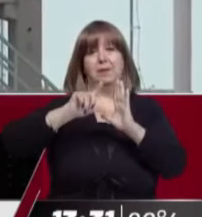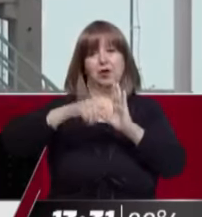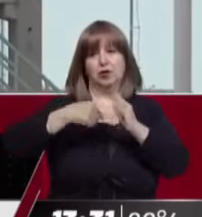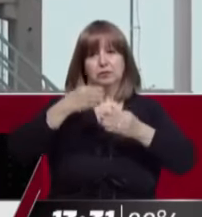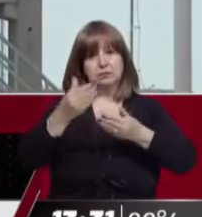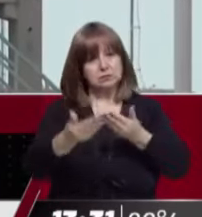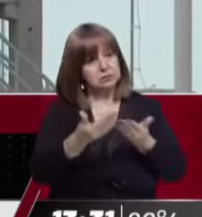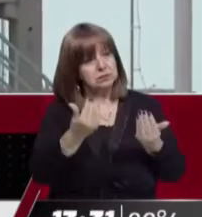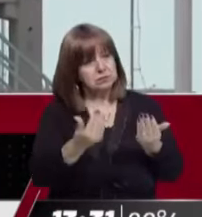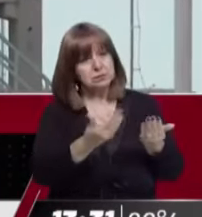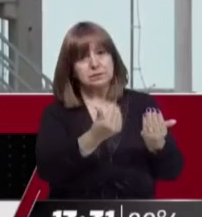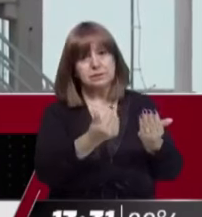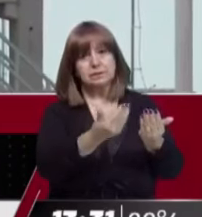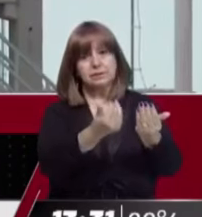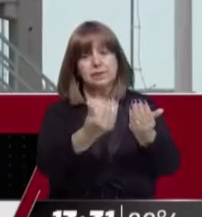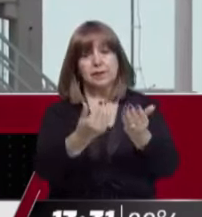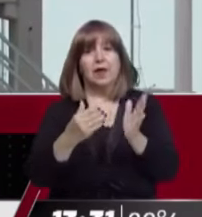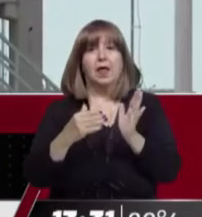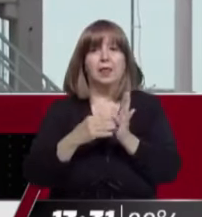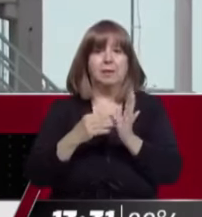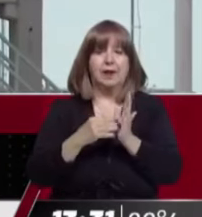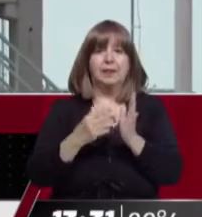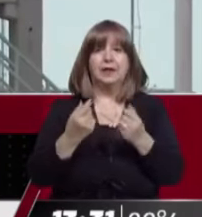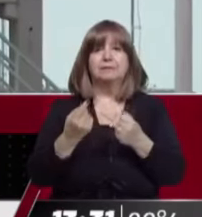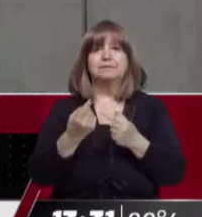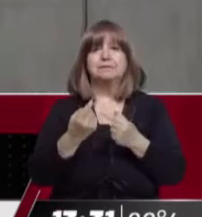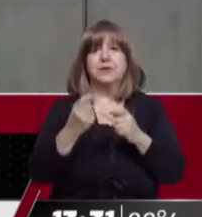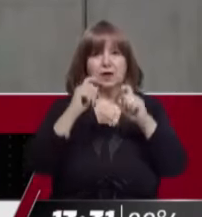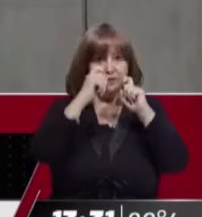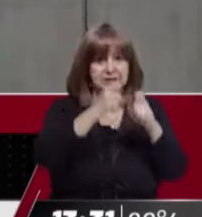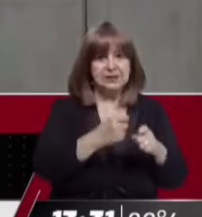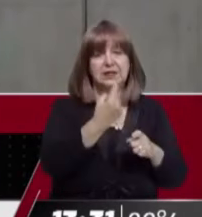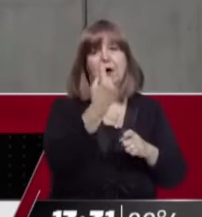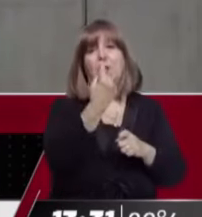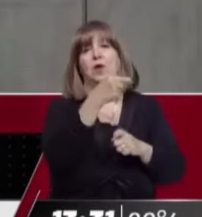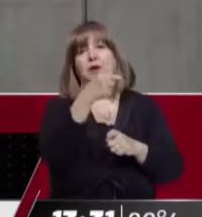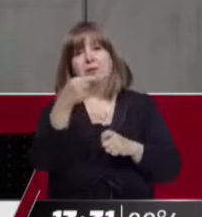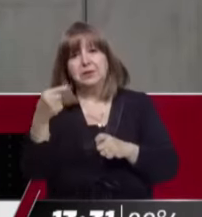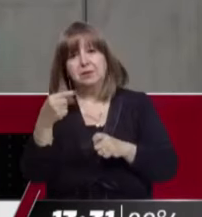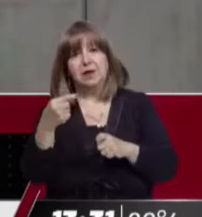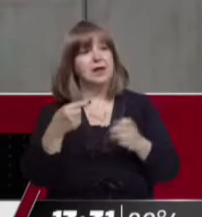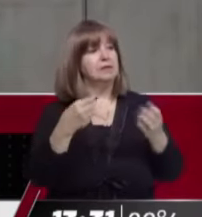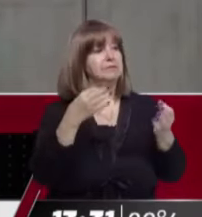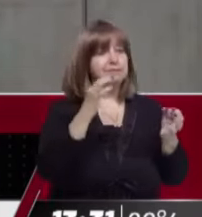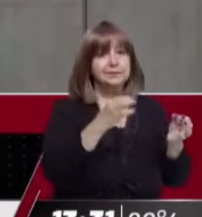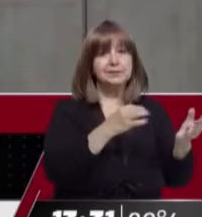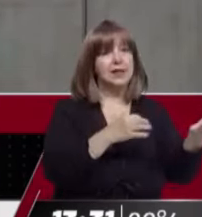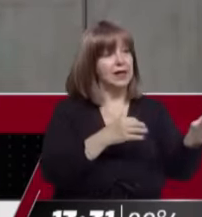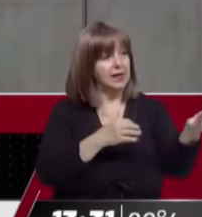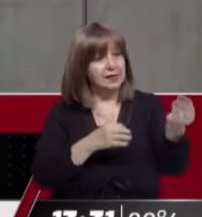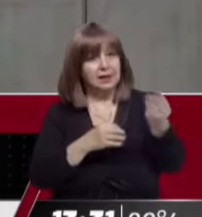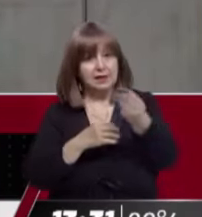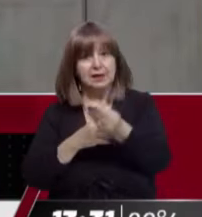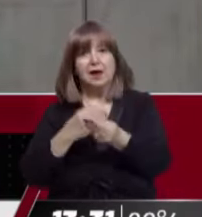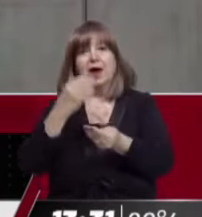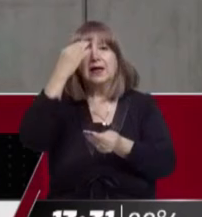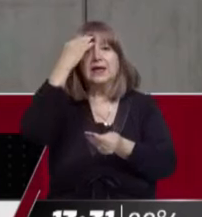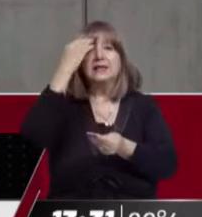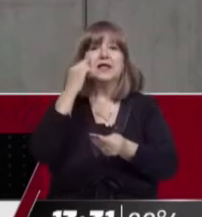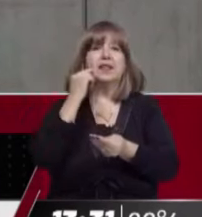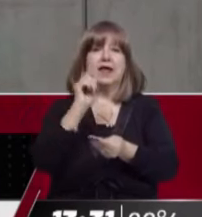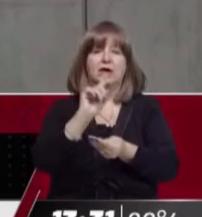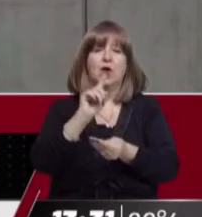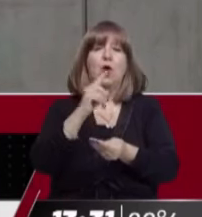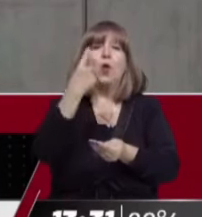cumpliendo con las condiciones previas es decir restablecer por ejemplo la visita eh semanal eh Y abandonar el sistema quincenal y